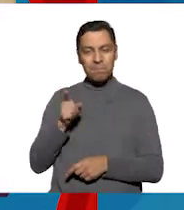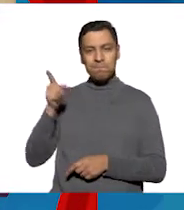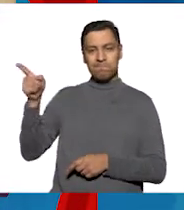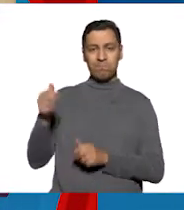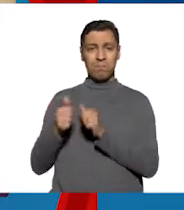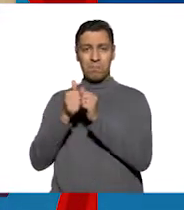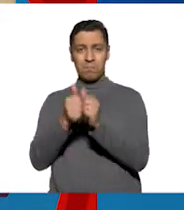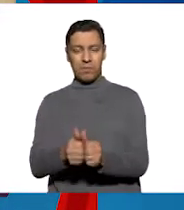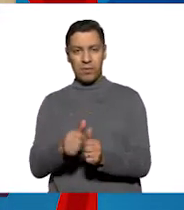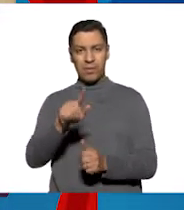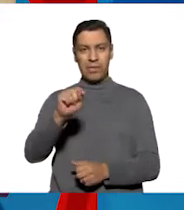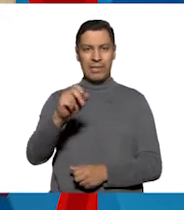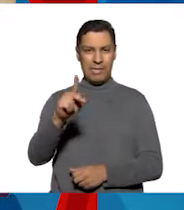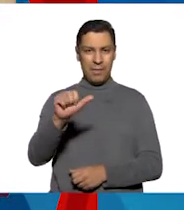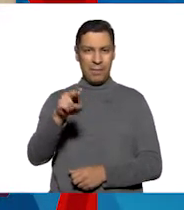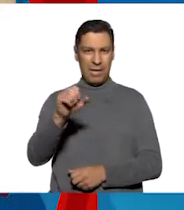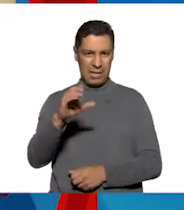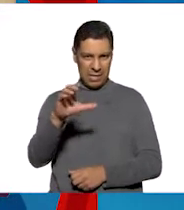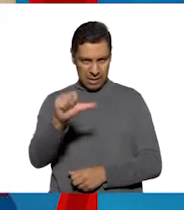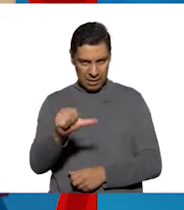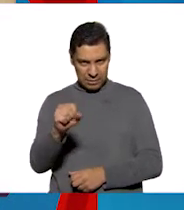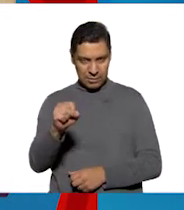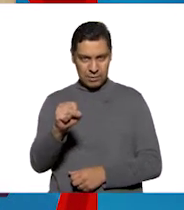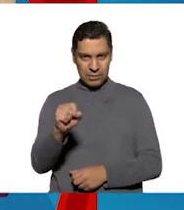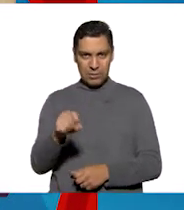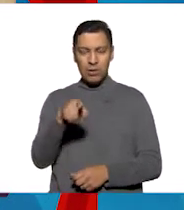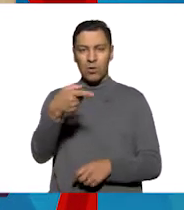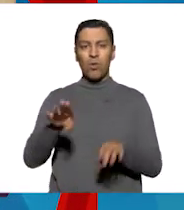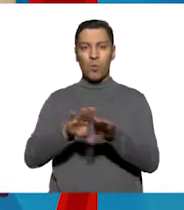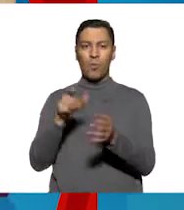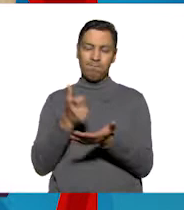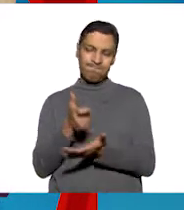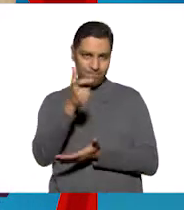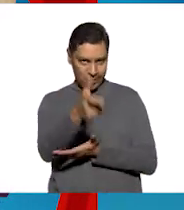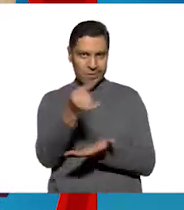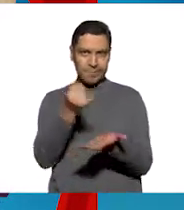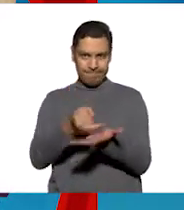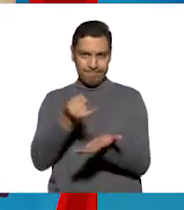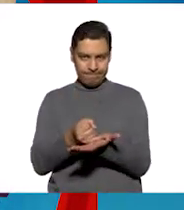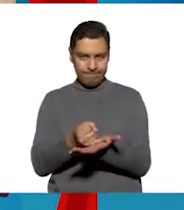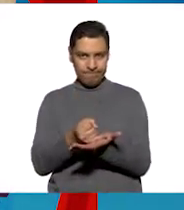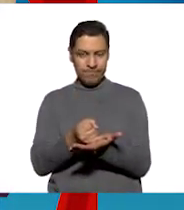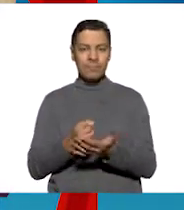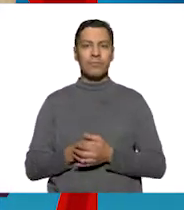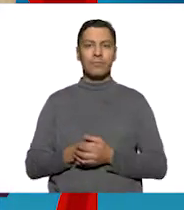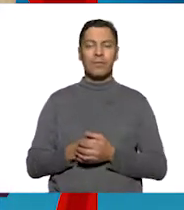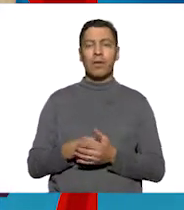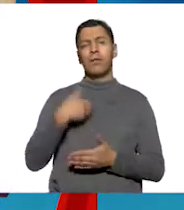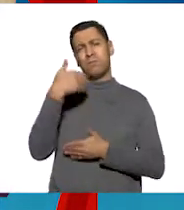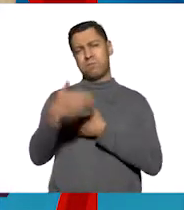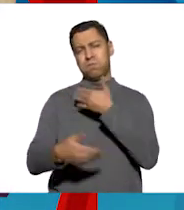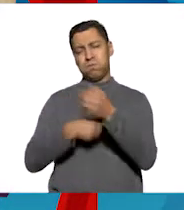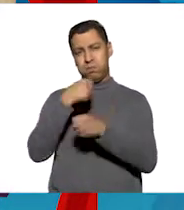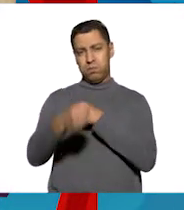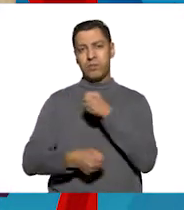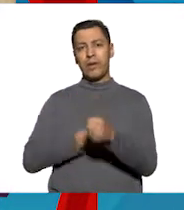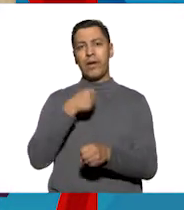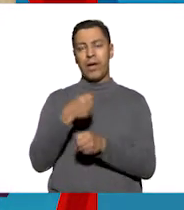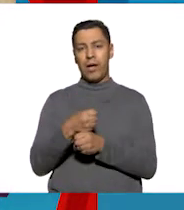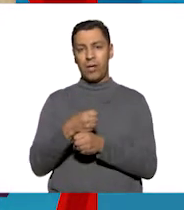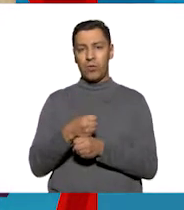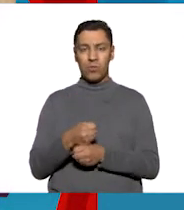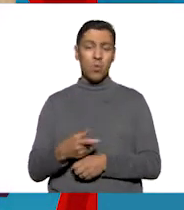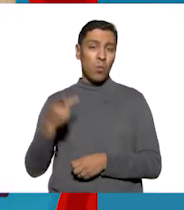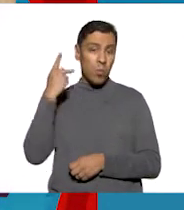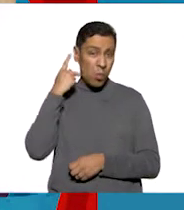de los tepanecas de Azcapotzalco, a quienes tuvieron que pagar tributo. En los siguientes años, mejoró la posición